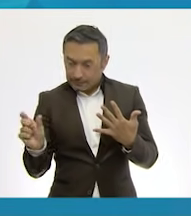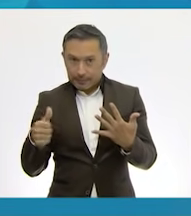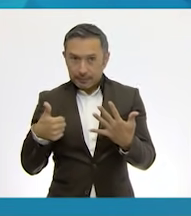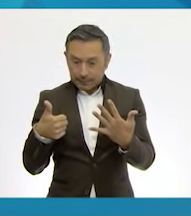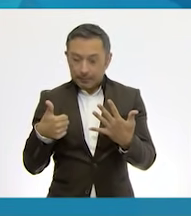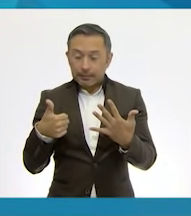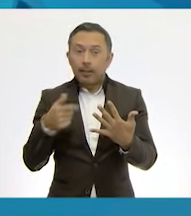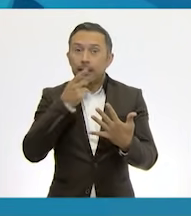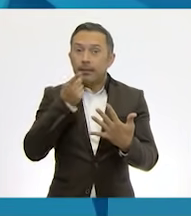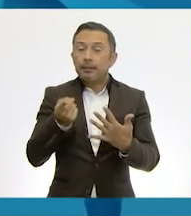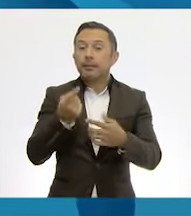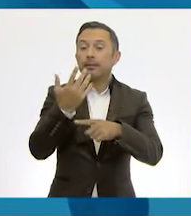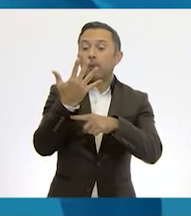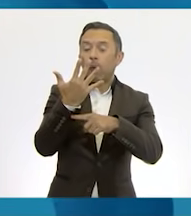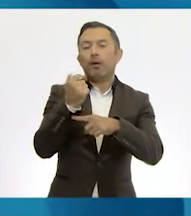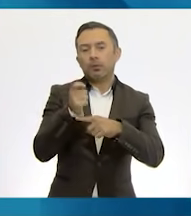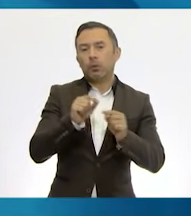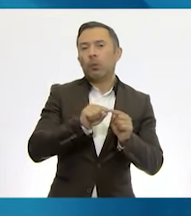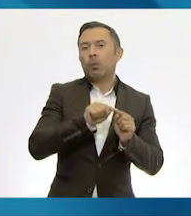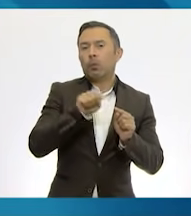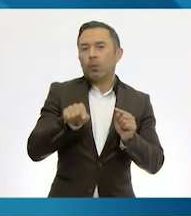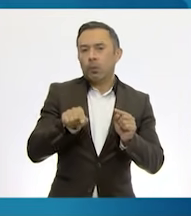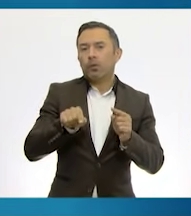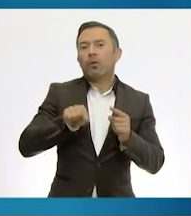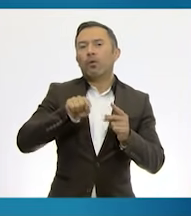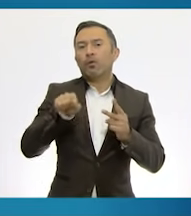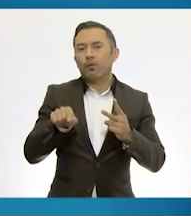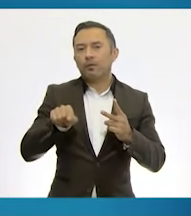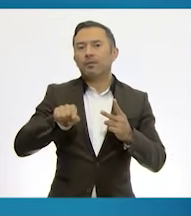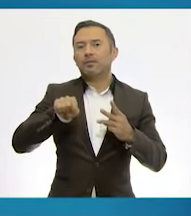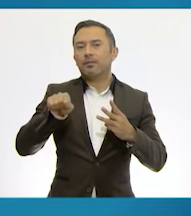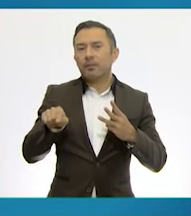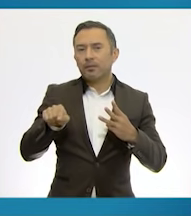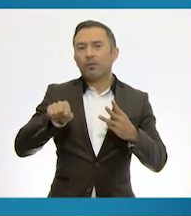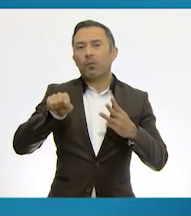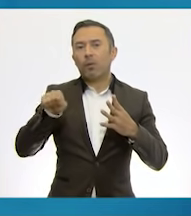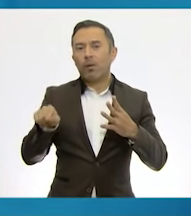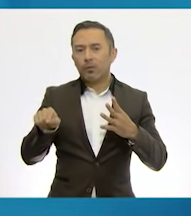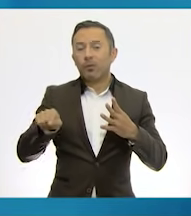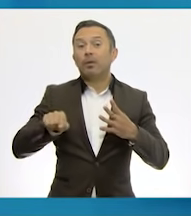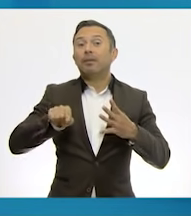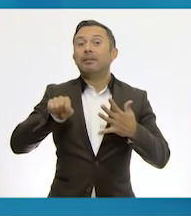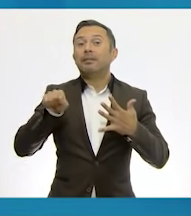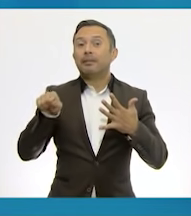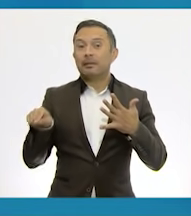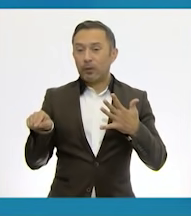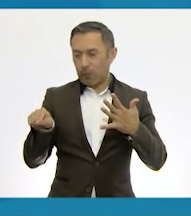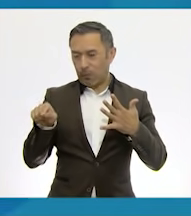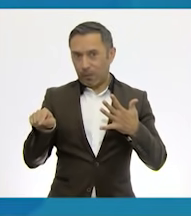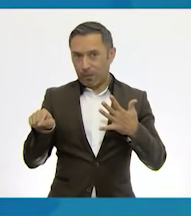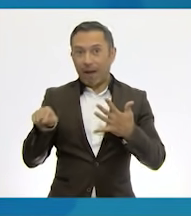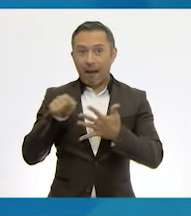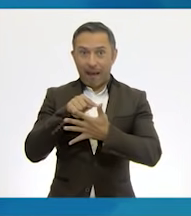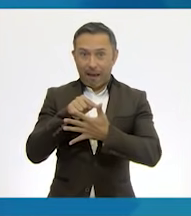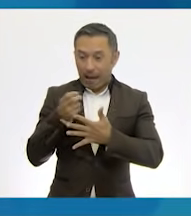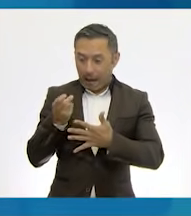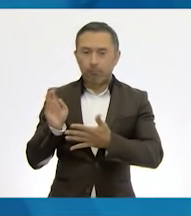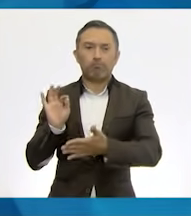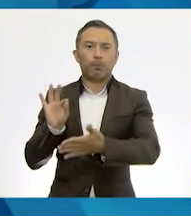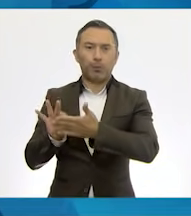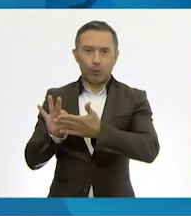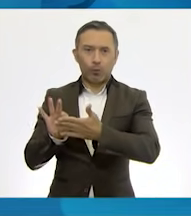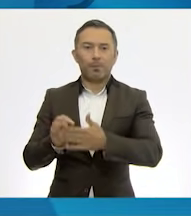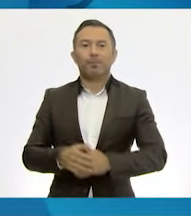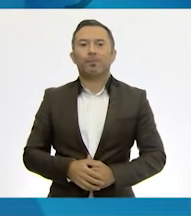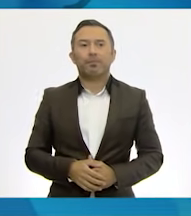Moveremos uno, dos, tres, cuatro, cinco. Tal vez si no tuviéramos la recta numérica